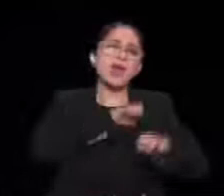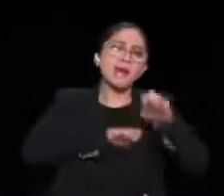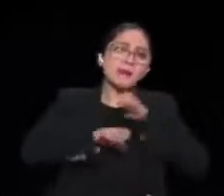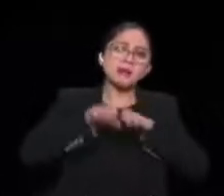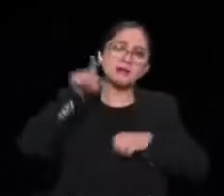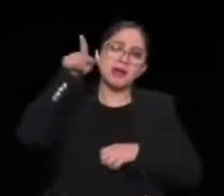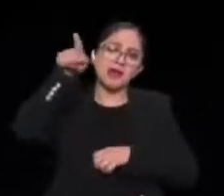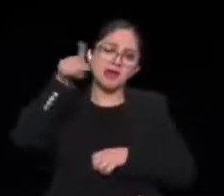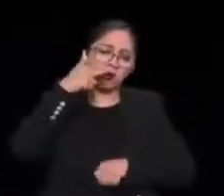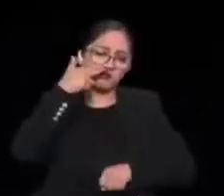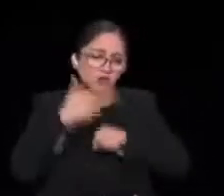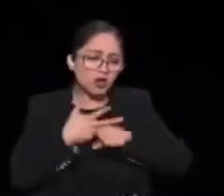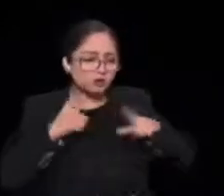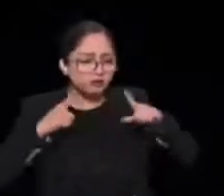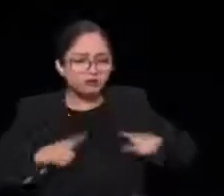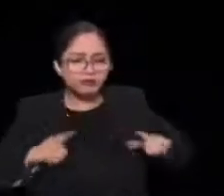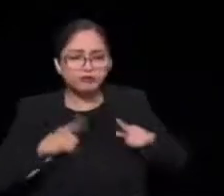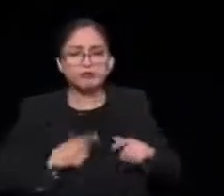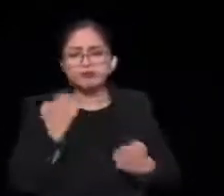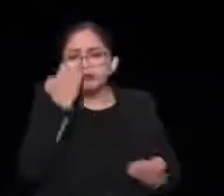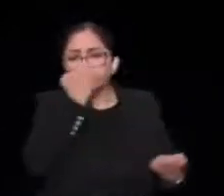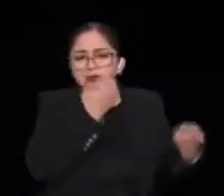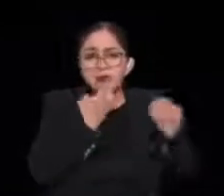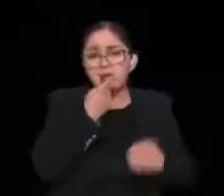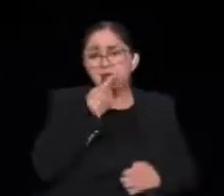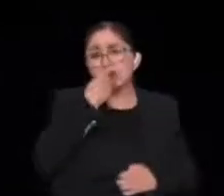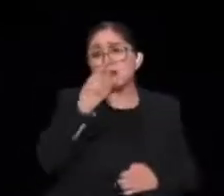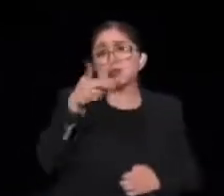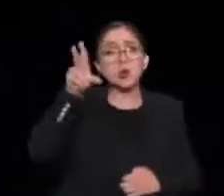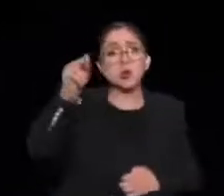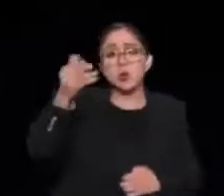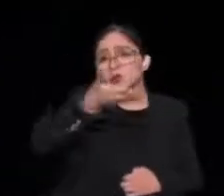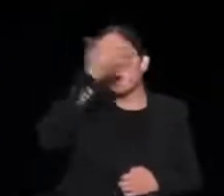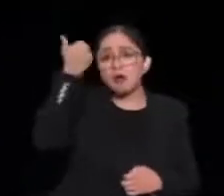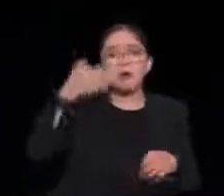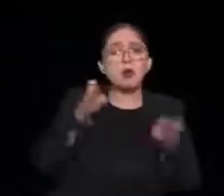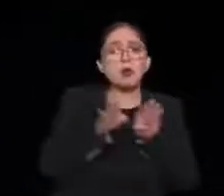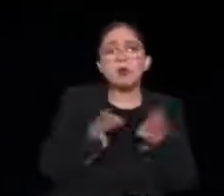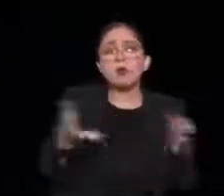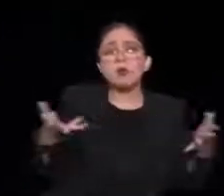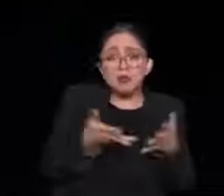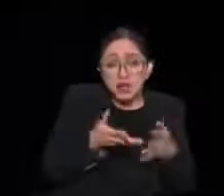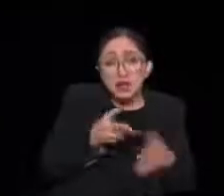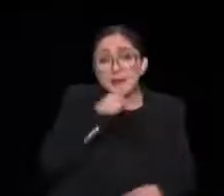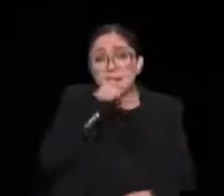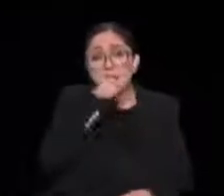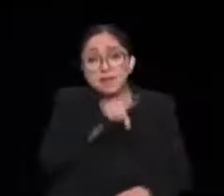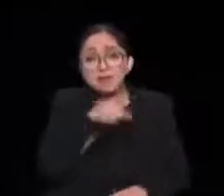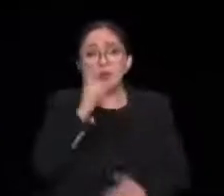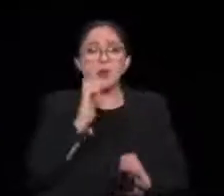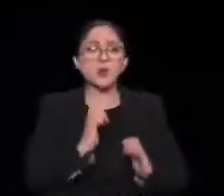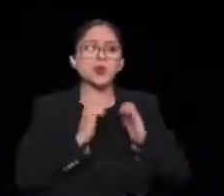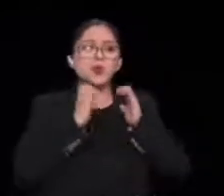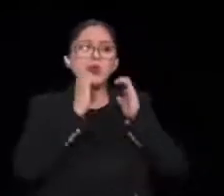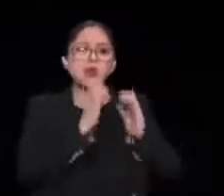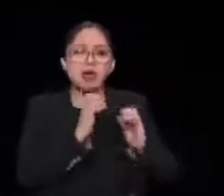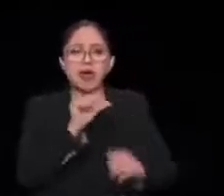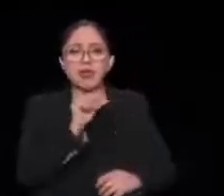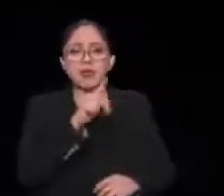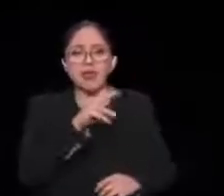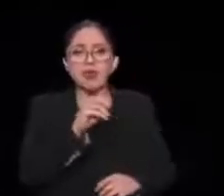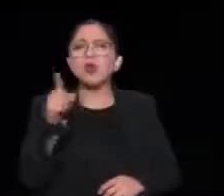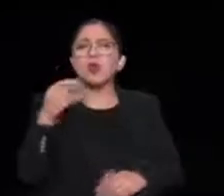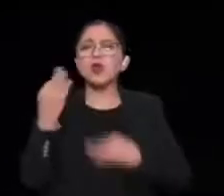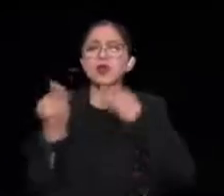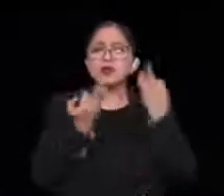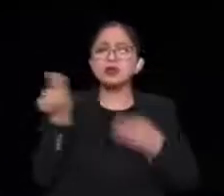encargará de dictaminar, de hacer el peritaje, que no tiene la capacidad de hacerlo, hasta de atentados se habló. Para analizar estas fake news